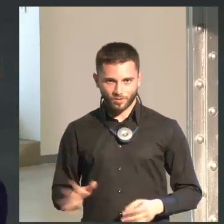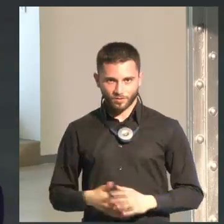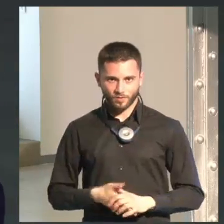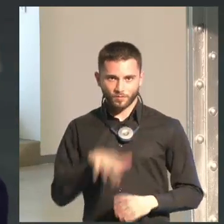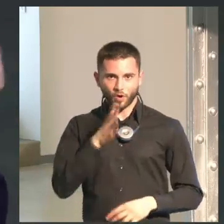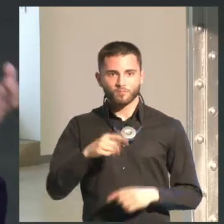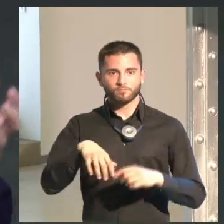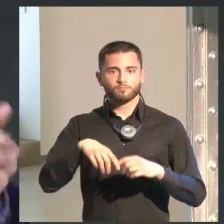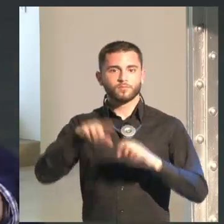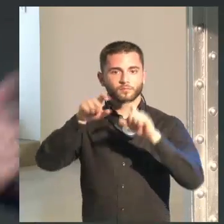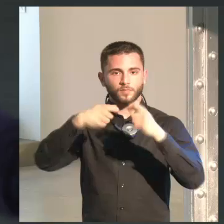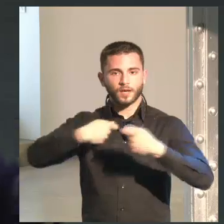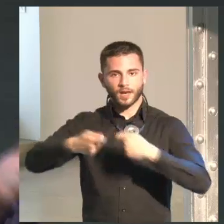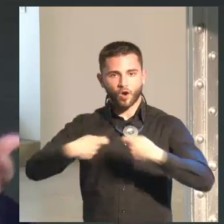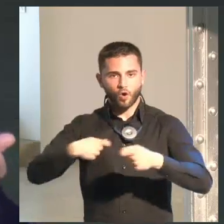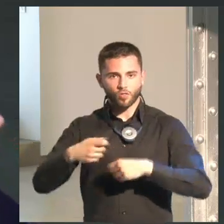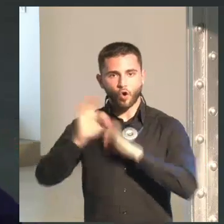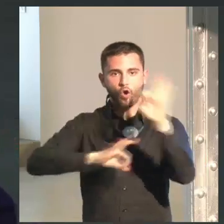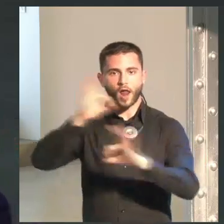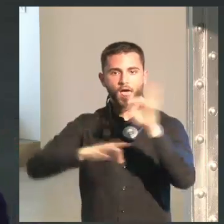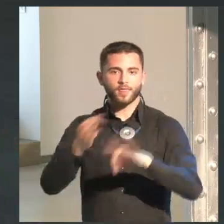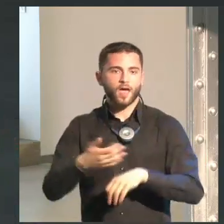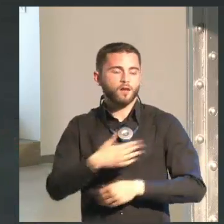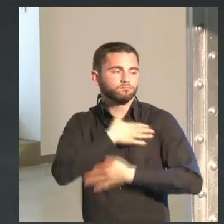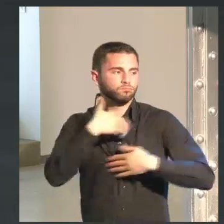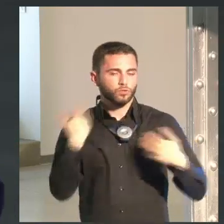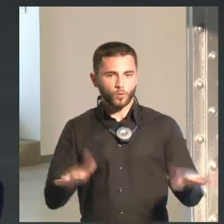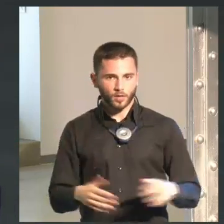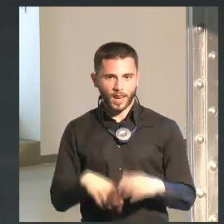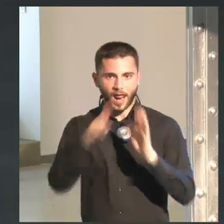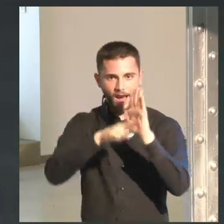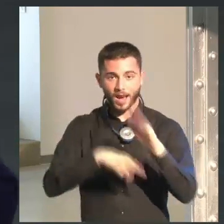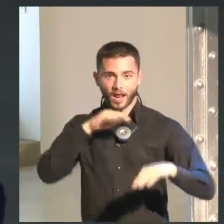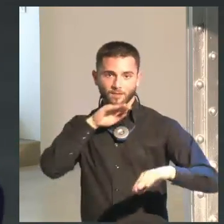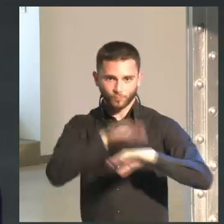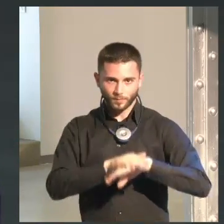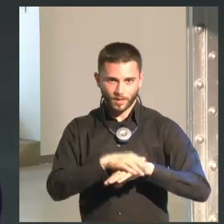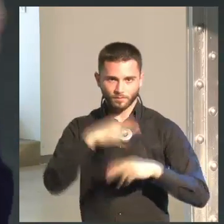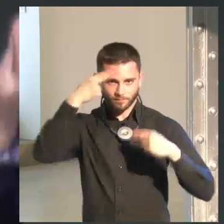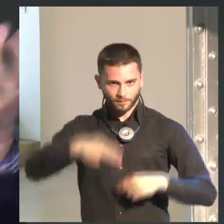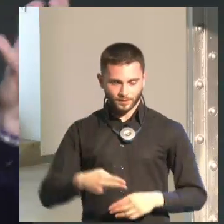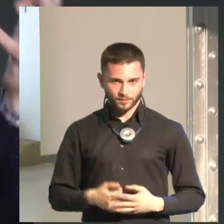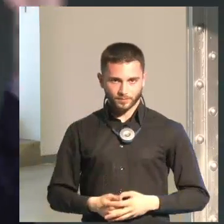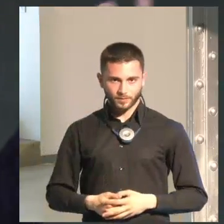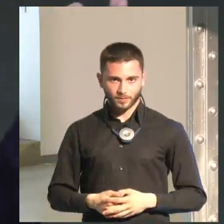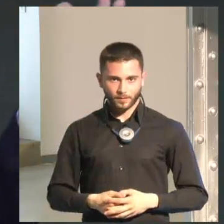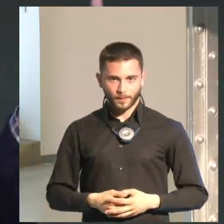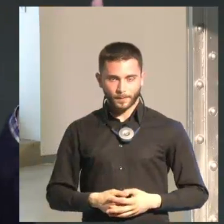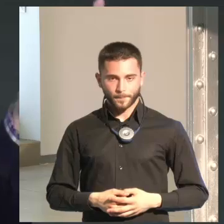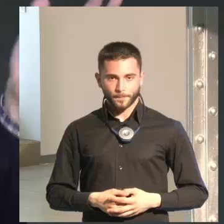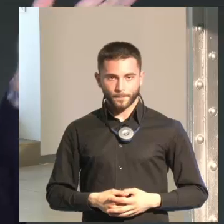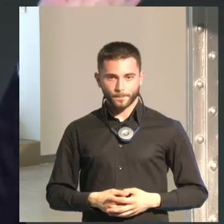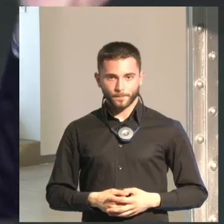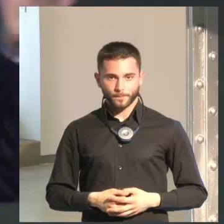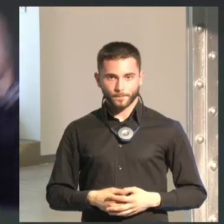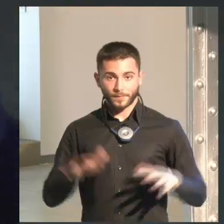de negocio como crea conveniente dentro de las reglas de juego que haya. Es decir, que sí. Es decir, y esto es lo que sí cambia con la